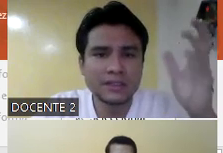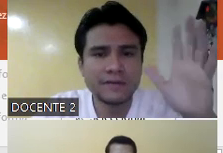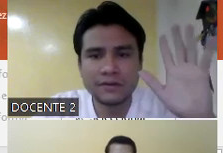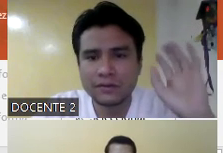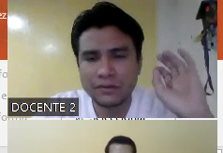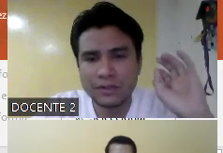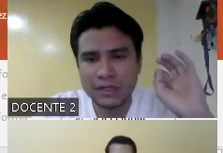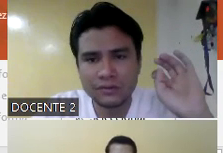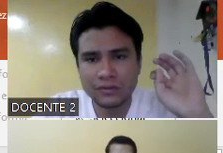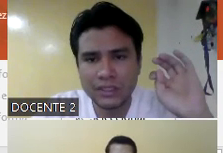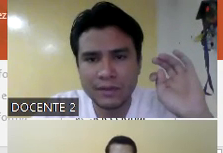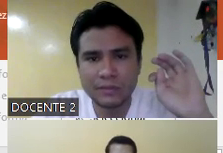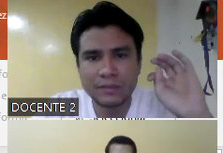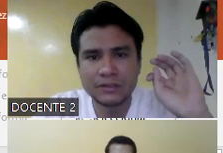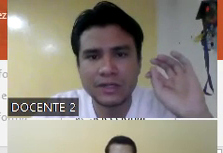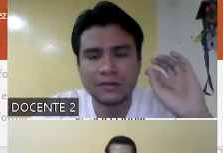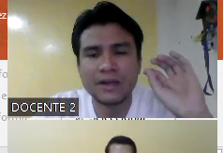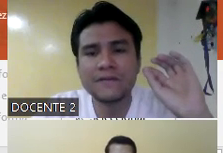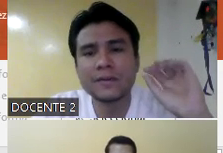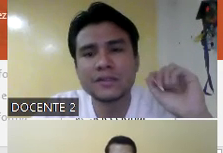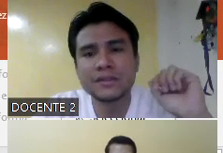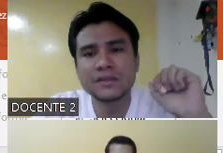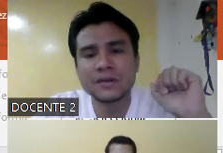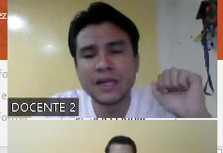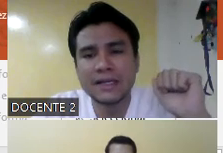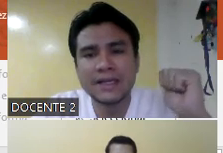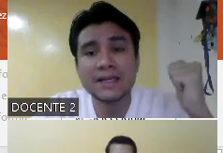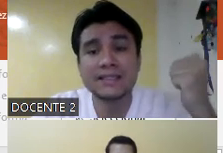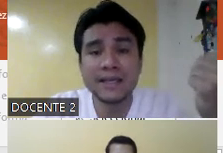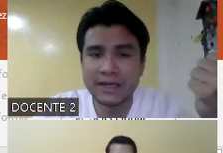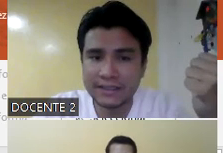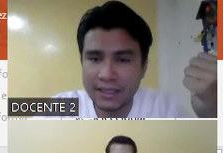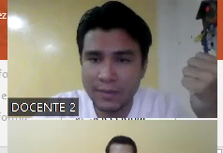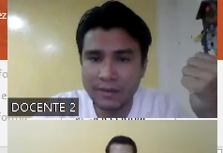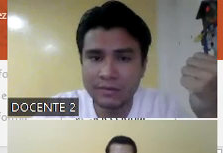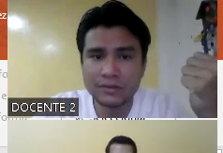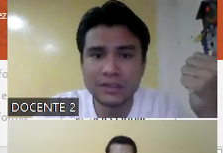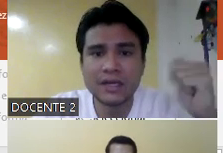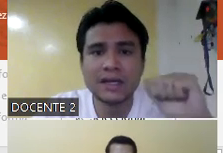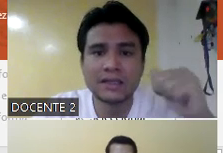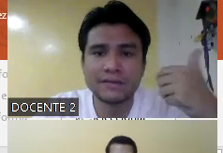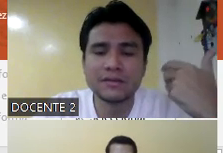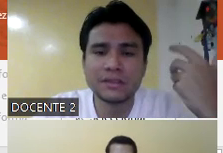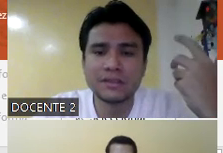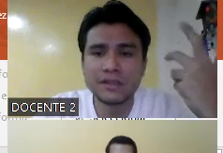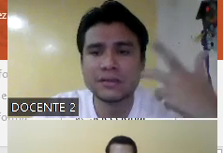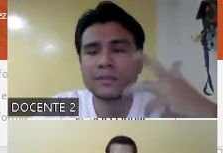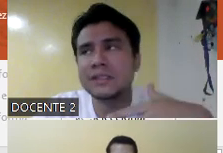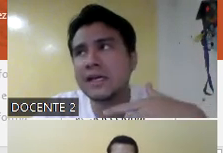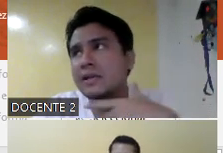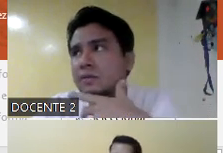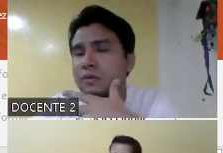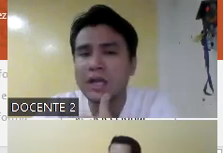consta del encéfalo y todo lo que nosotros ya venimos mencionando. La información sensorial que llega al sistema nervioso central a través de los